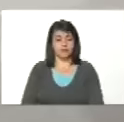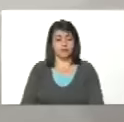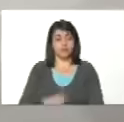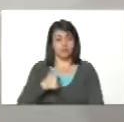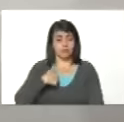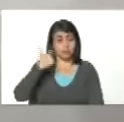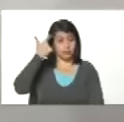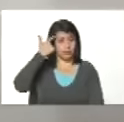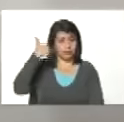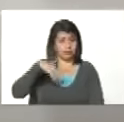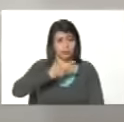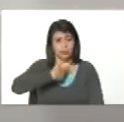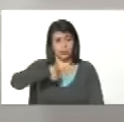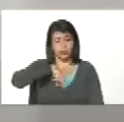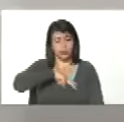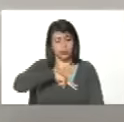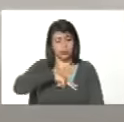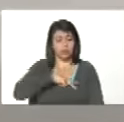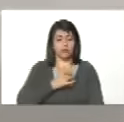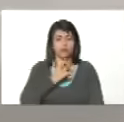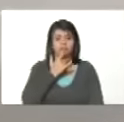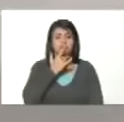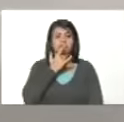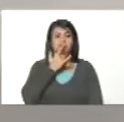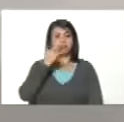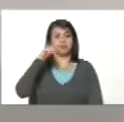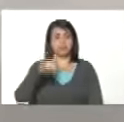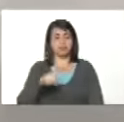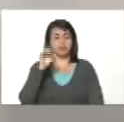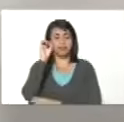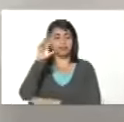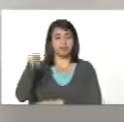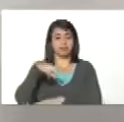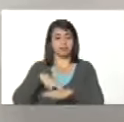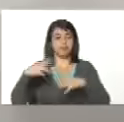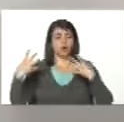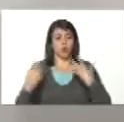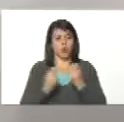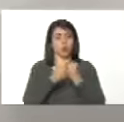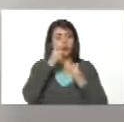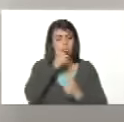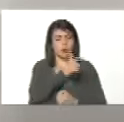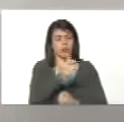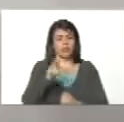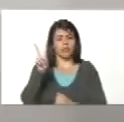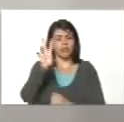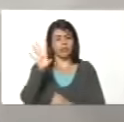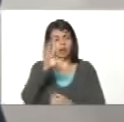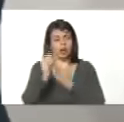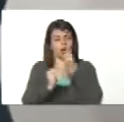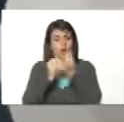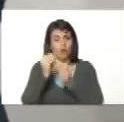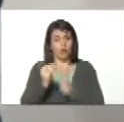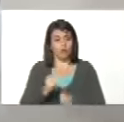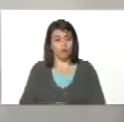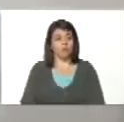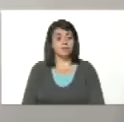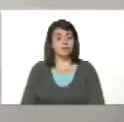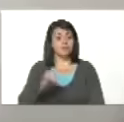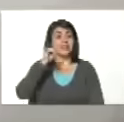yo creo que nosotros tenemos que erigirnos desde la Asamblea Nacional junto al pueblo de Venezuela